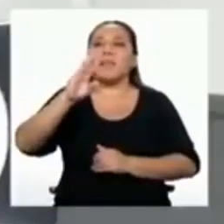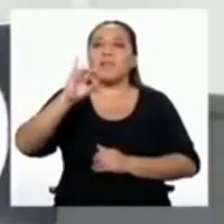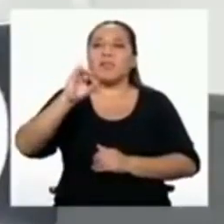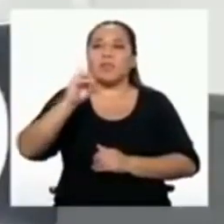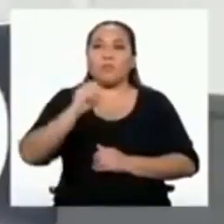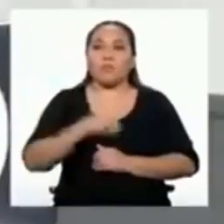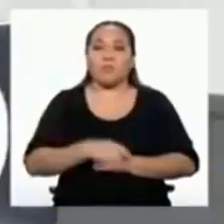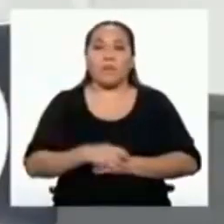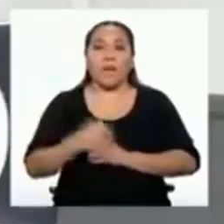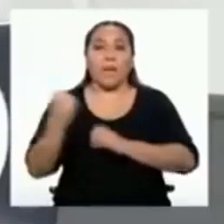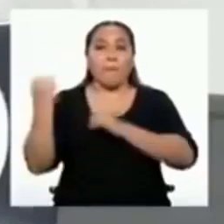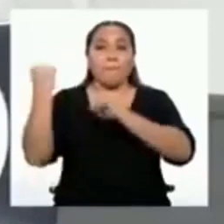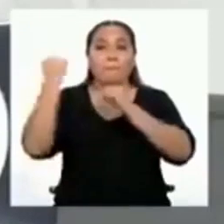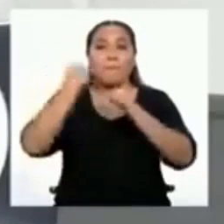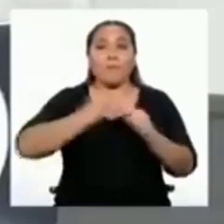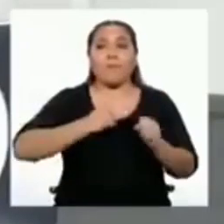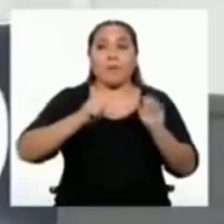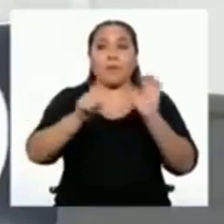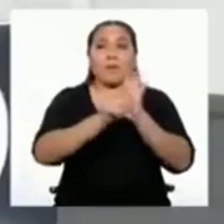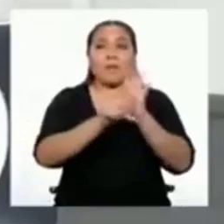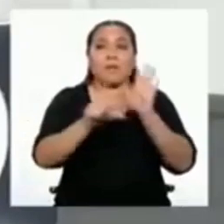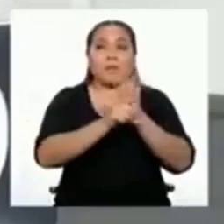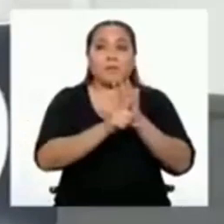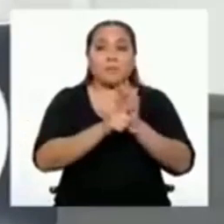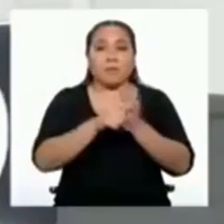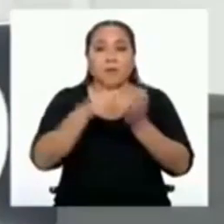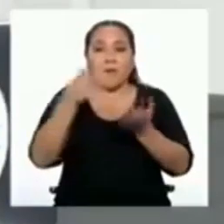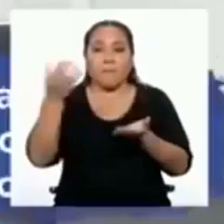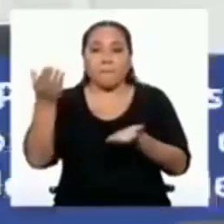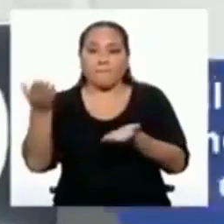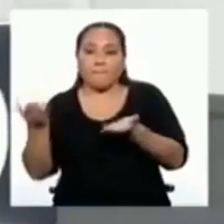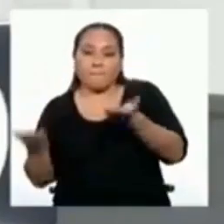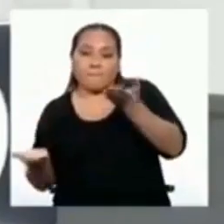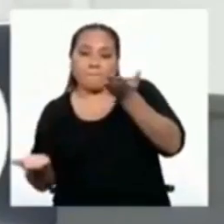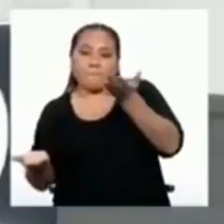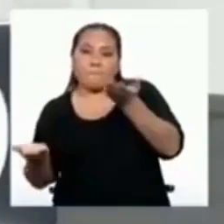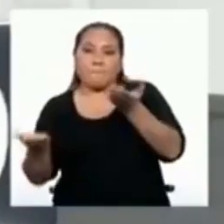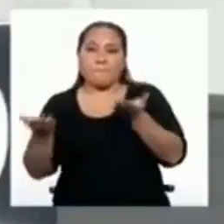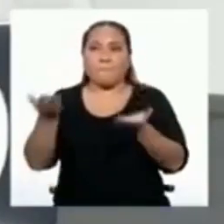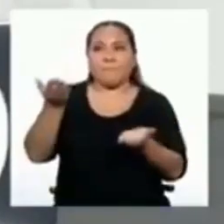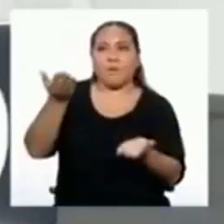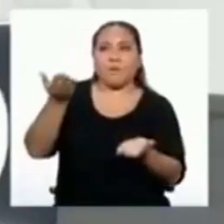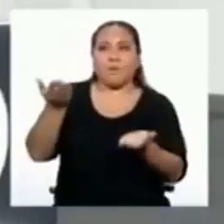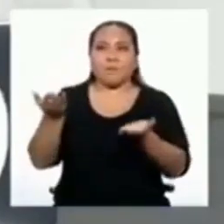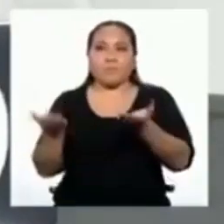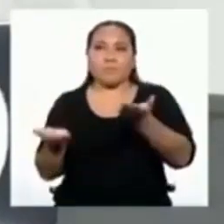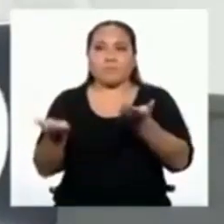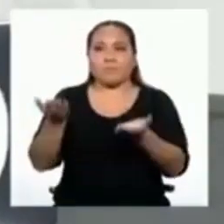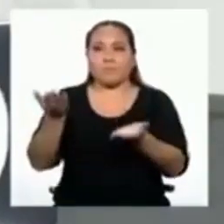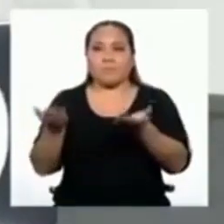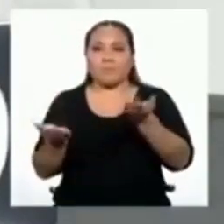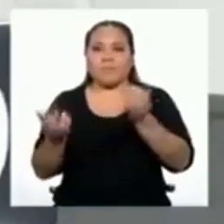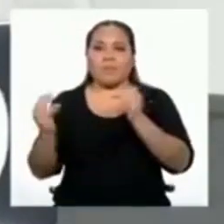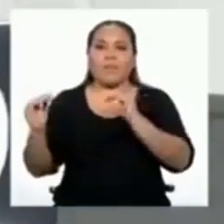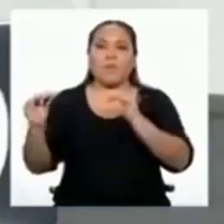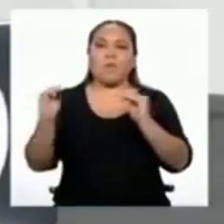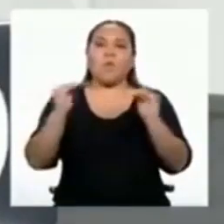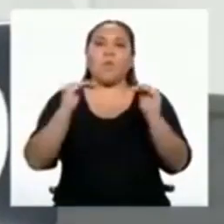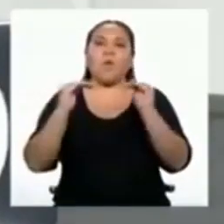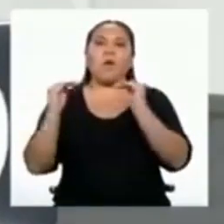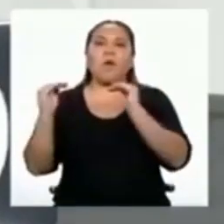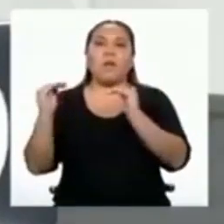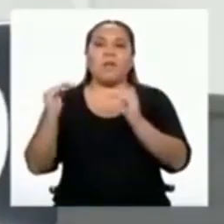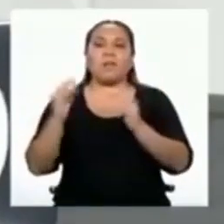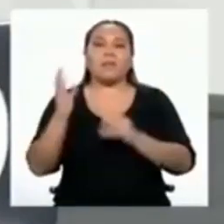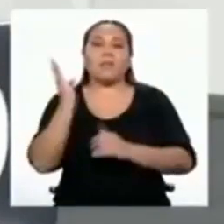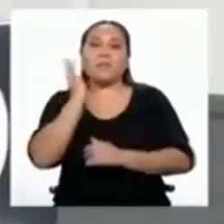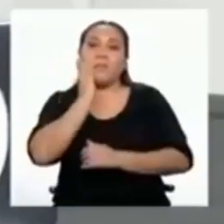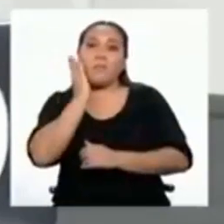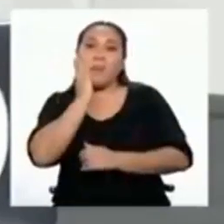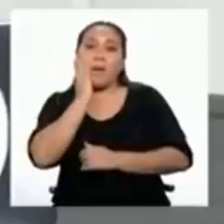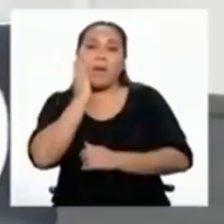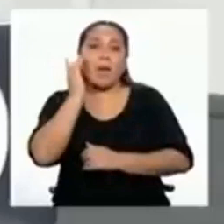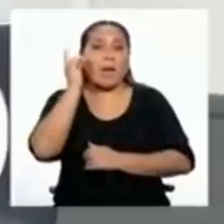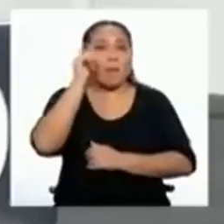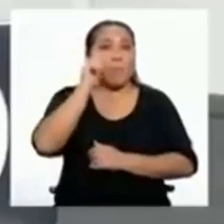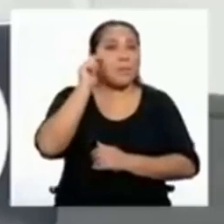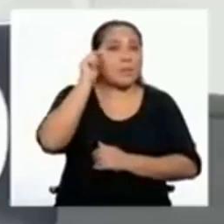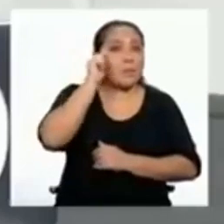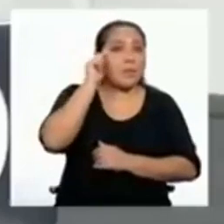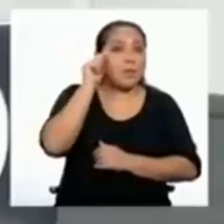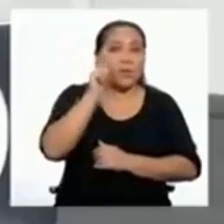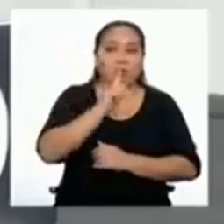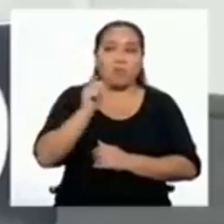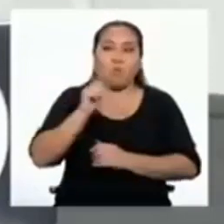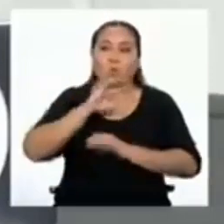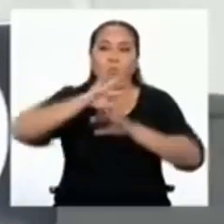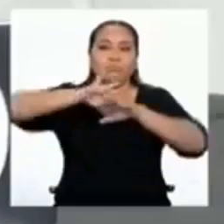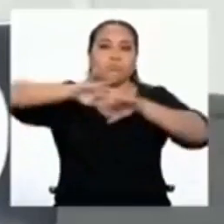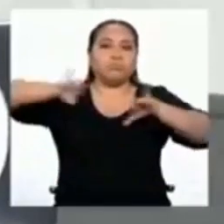poder legislativo es como si fuera el contrapeso del poder ejecutivo. Así hay un balance. Si mi mamá y mi tío no hablaran,